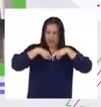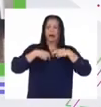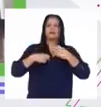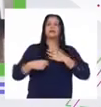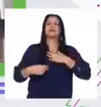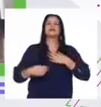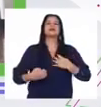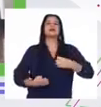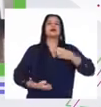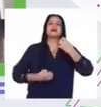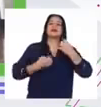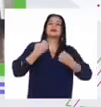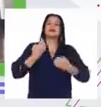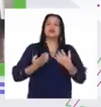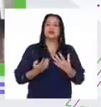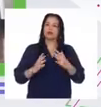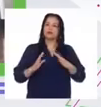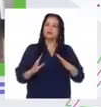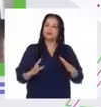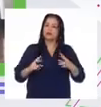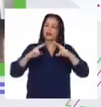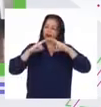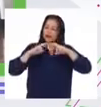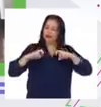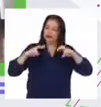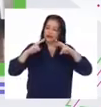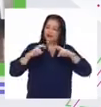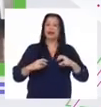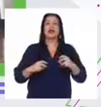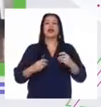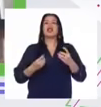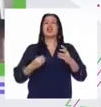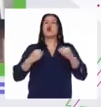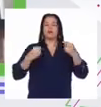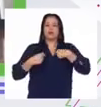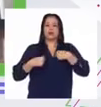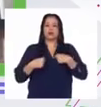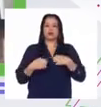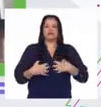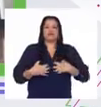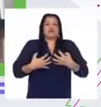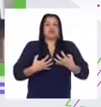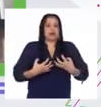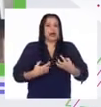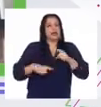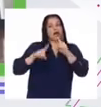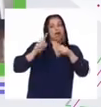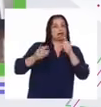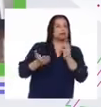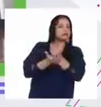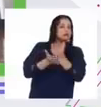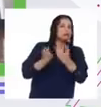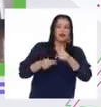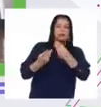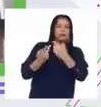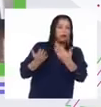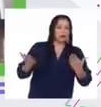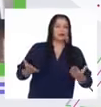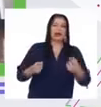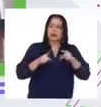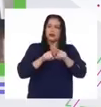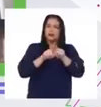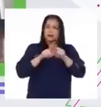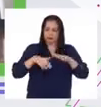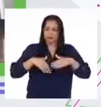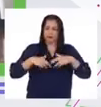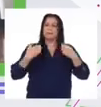forma más detenida y quizás también al momento de reaccionar ante algo, también nos ayuda un poco a